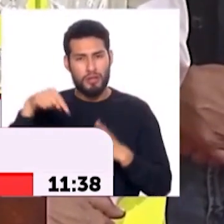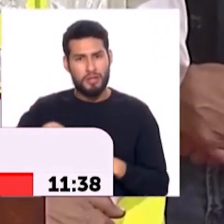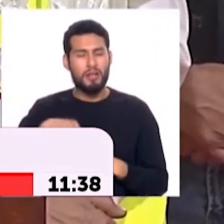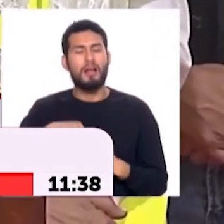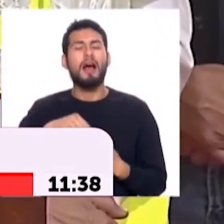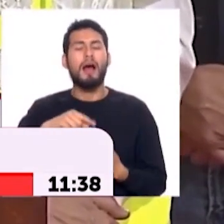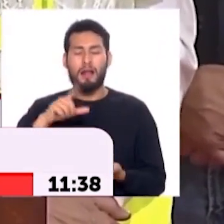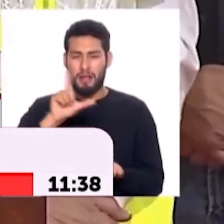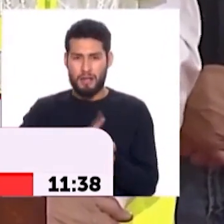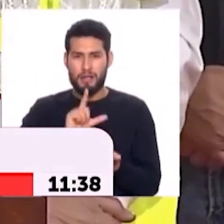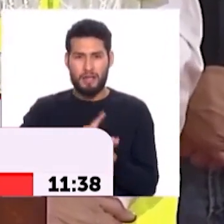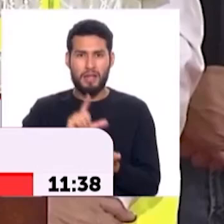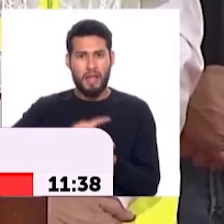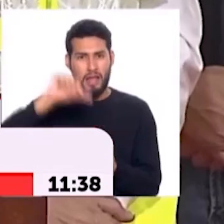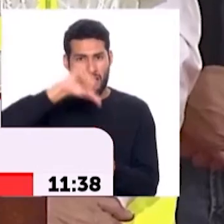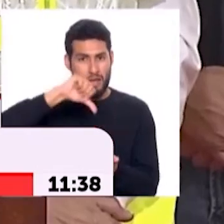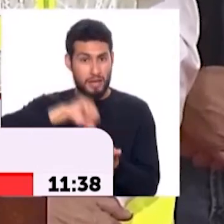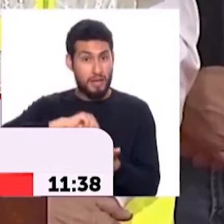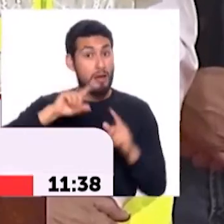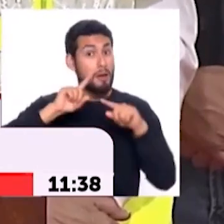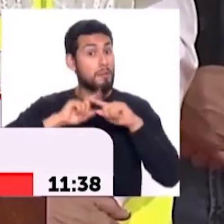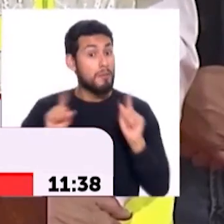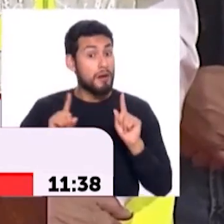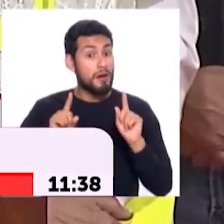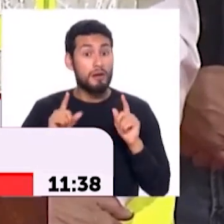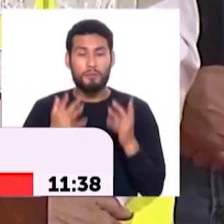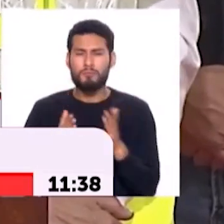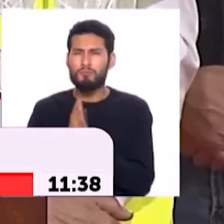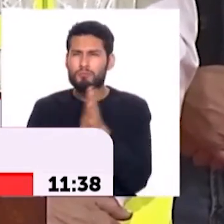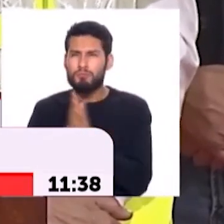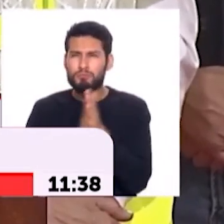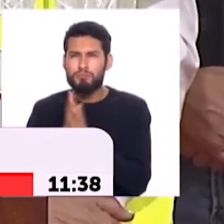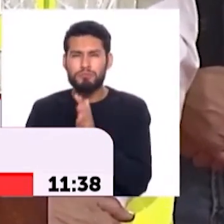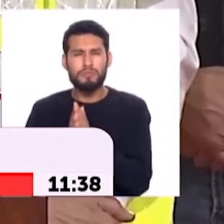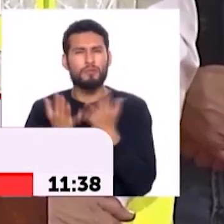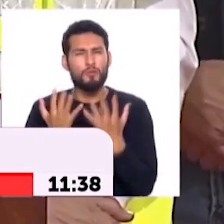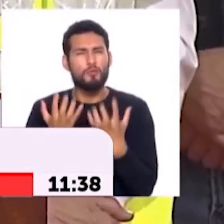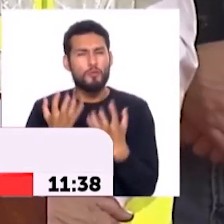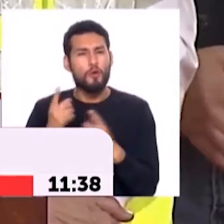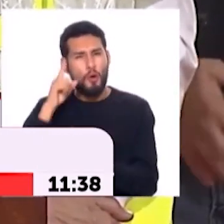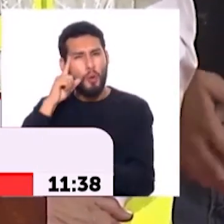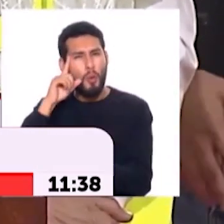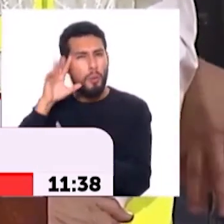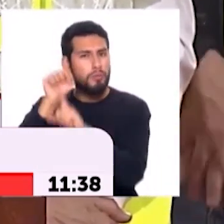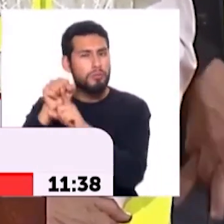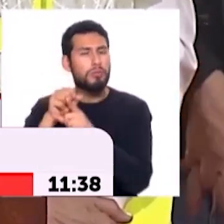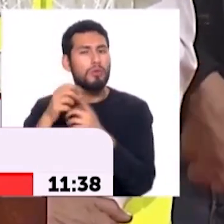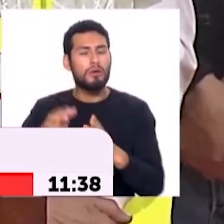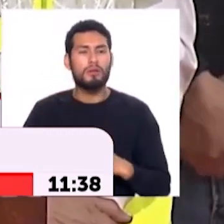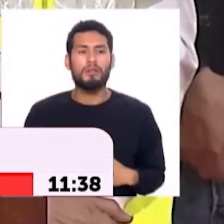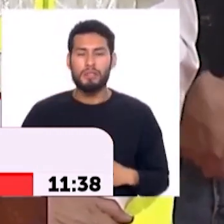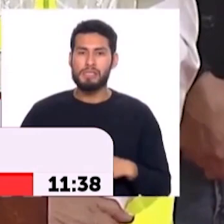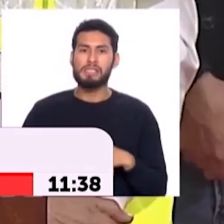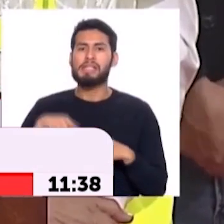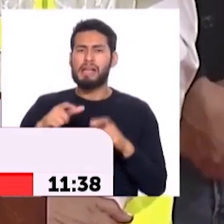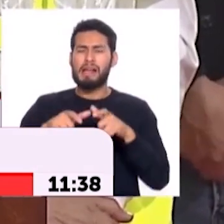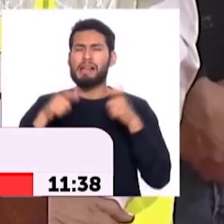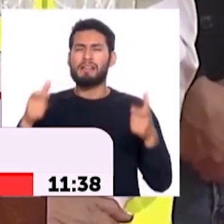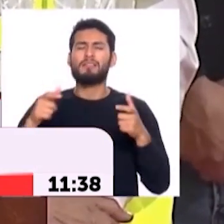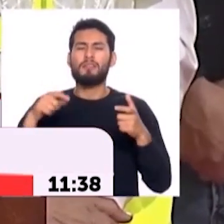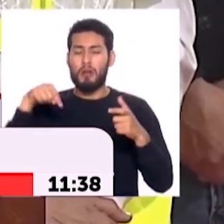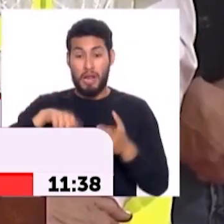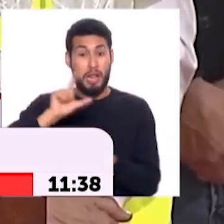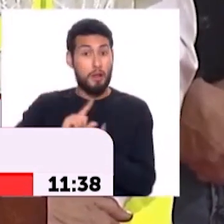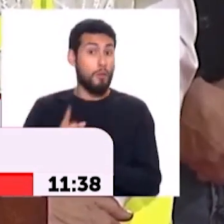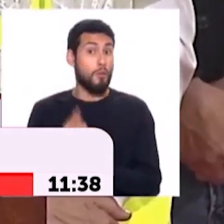Lima. Se han terminado por excavar más de 3.900 metros de túnel desde la estación Insurgentes